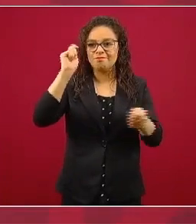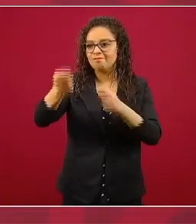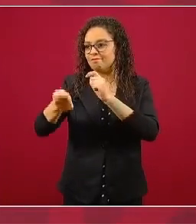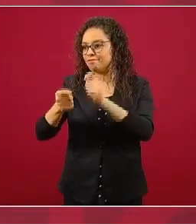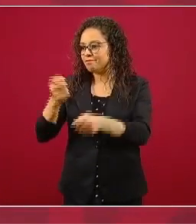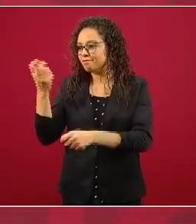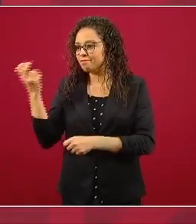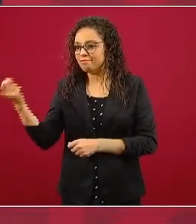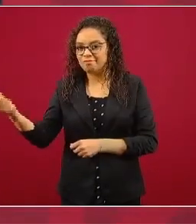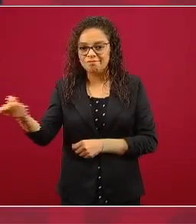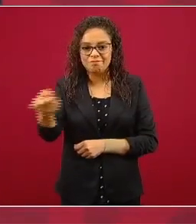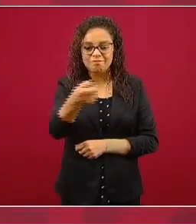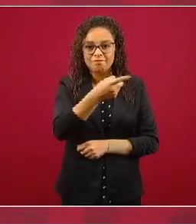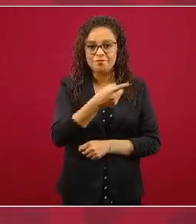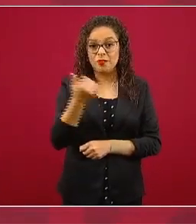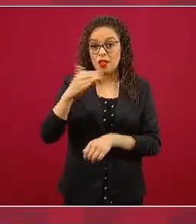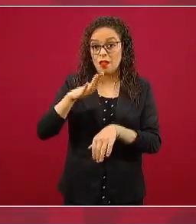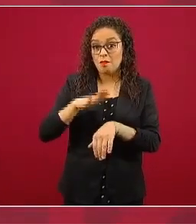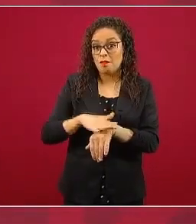en el tema de salud,